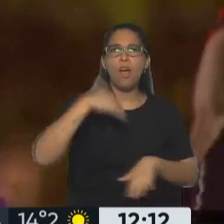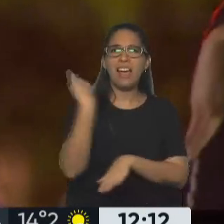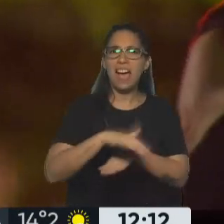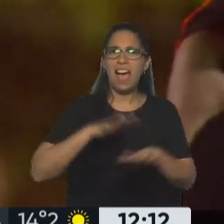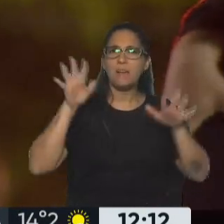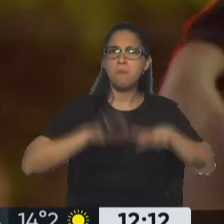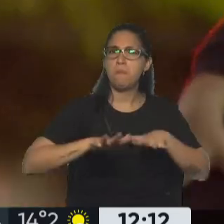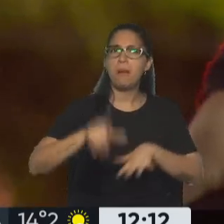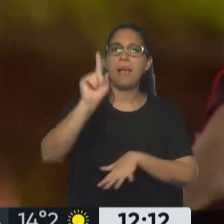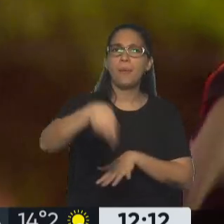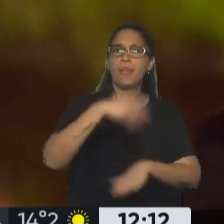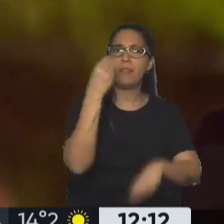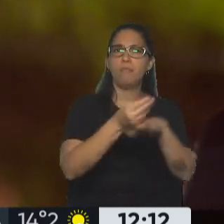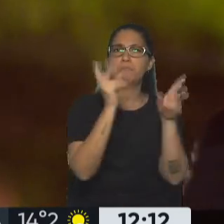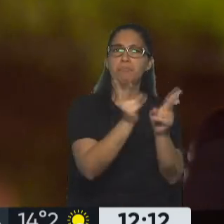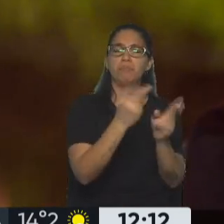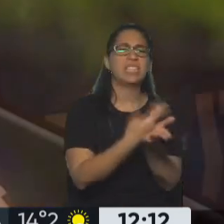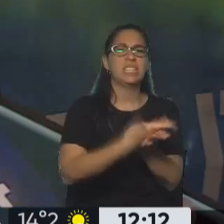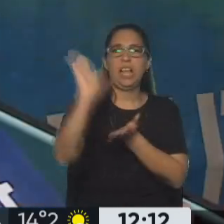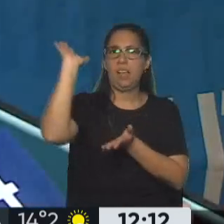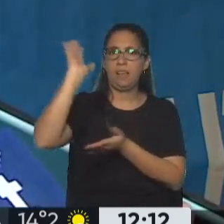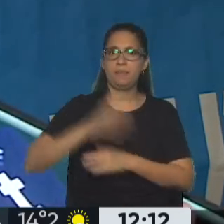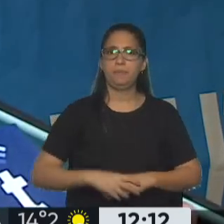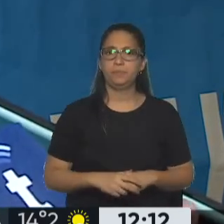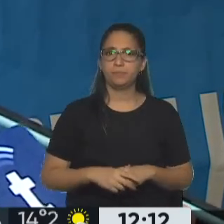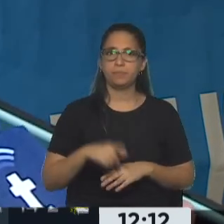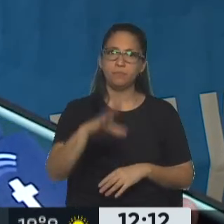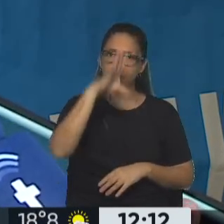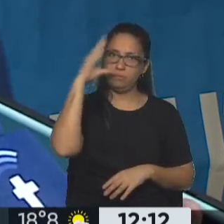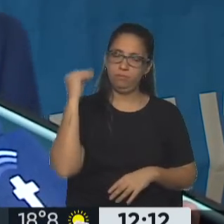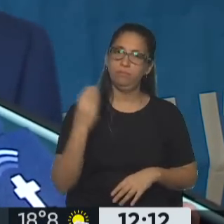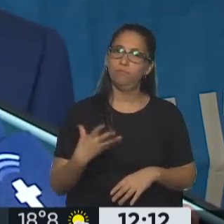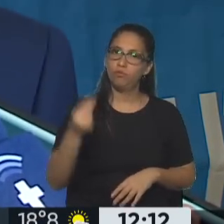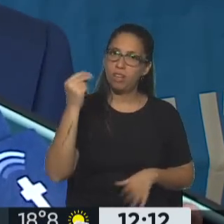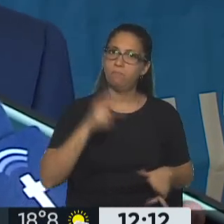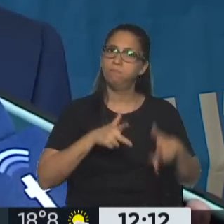cuando rompemos las proscripciones. Cristina ha sido más que clara, 1 o 2 veces.